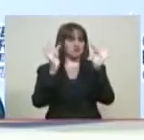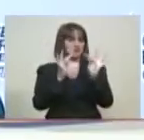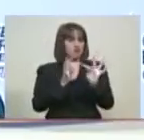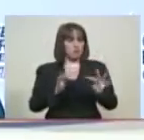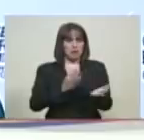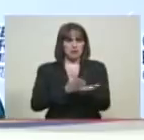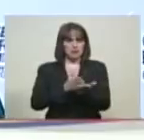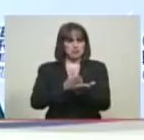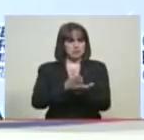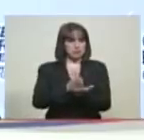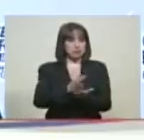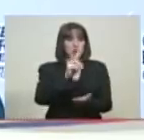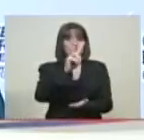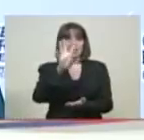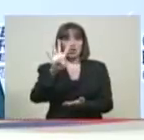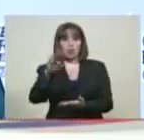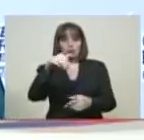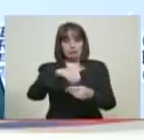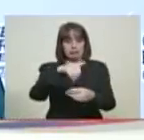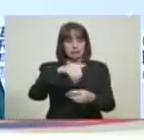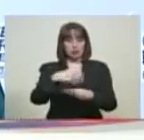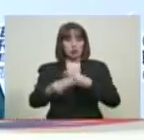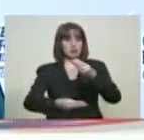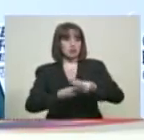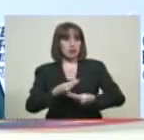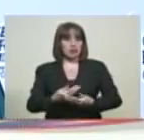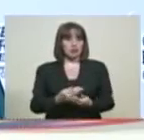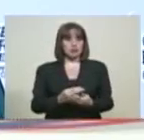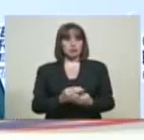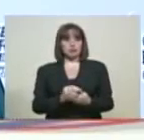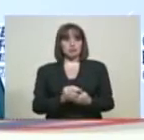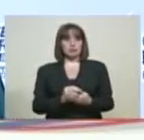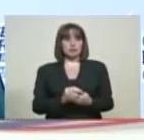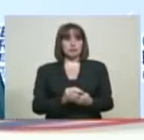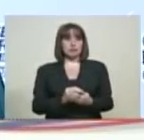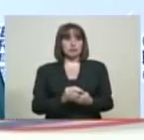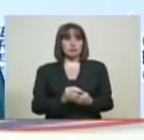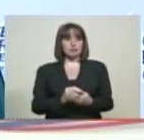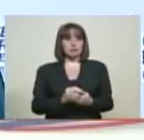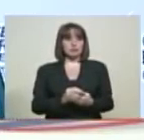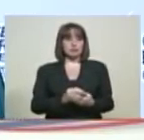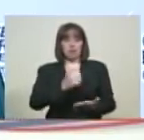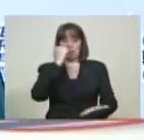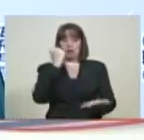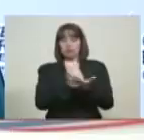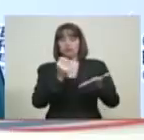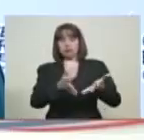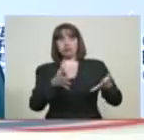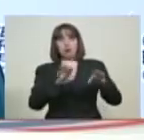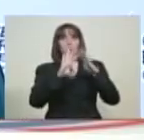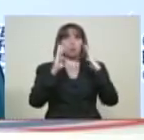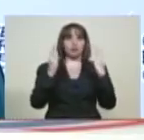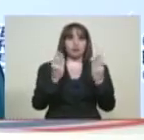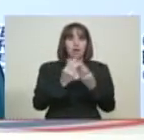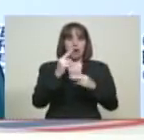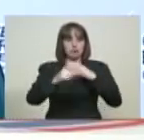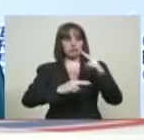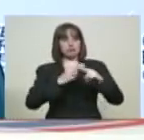24 veces récord mundial no está de más jamás